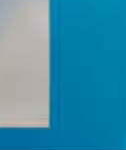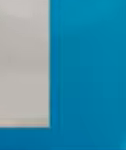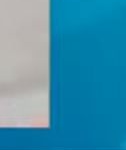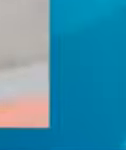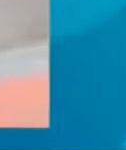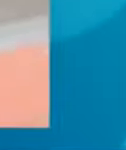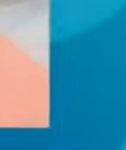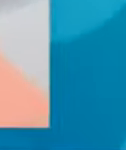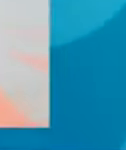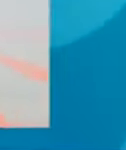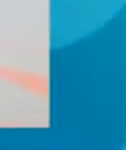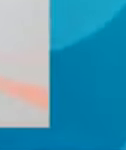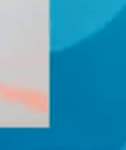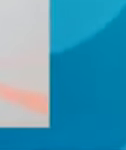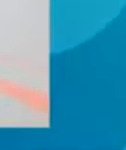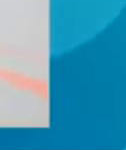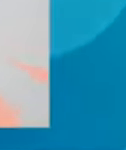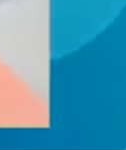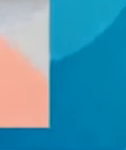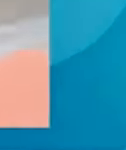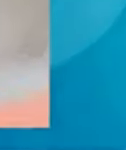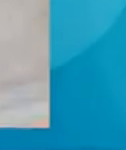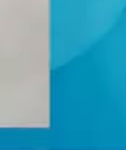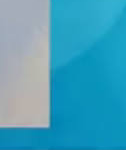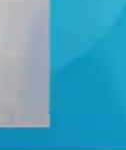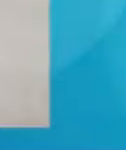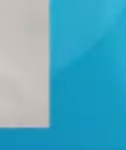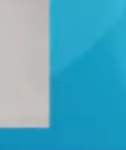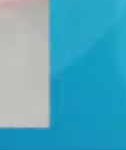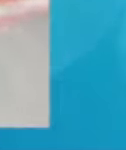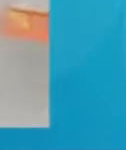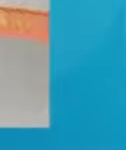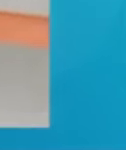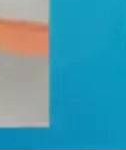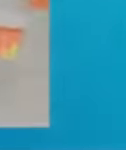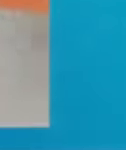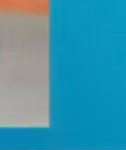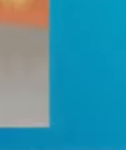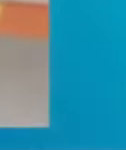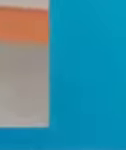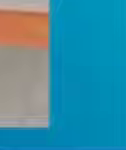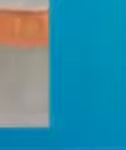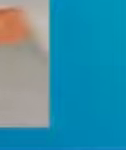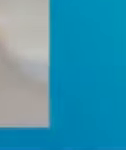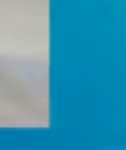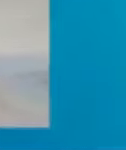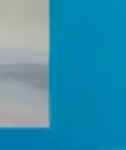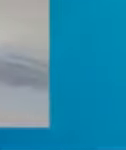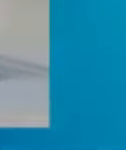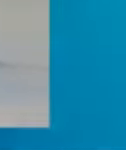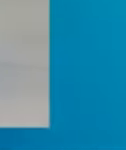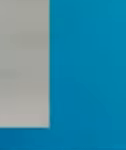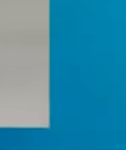She's in. Start with the Melon. Transfer. Oh, huge backside end.